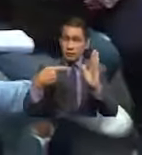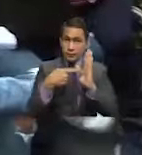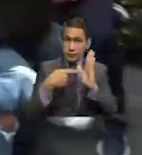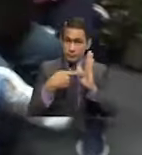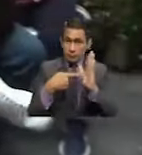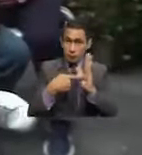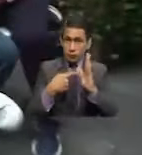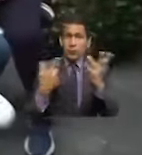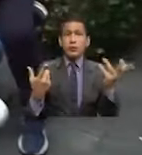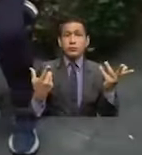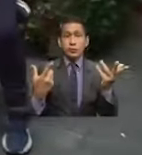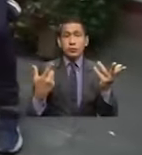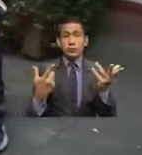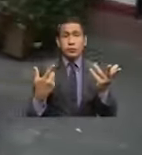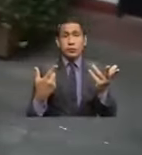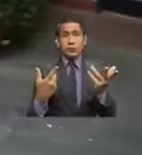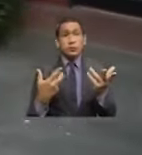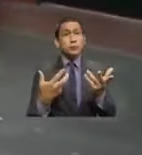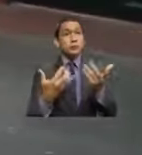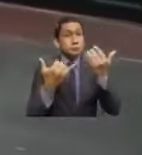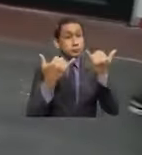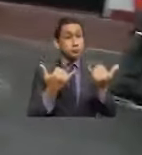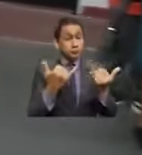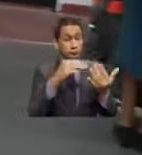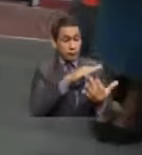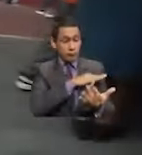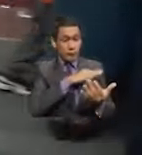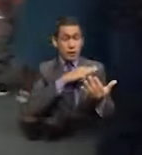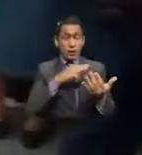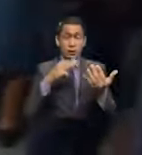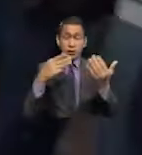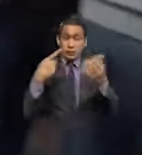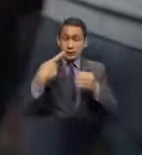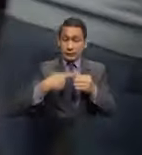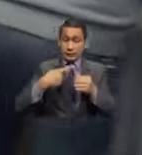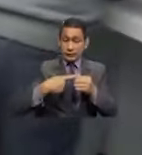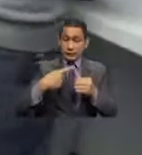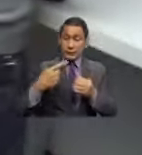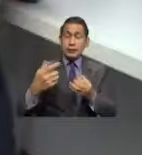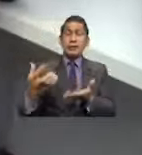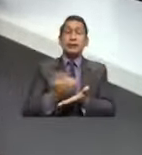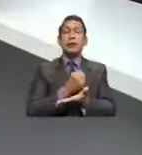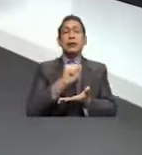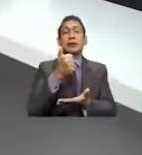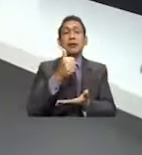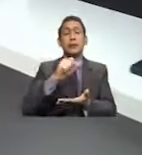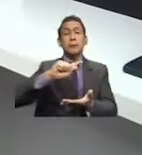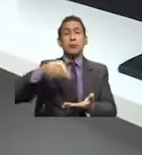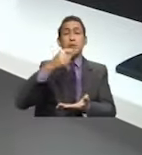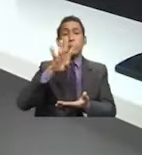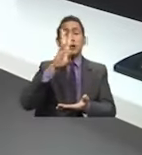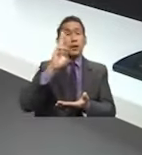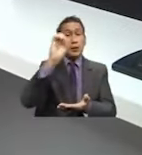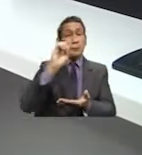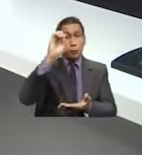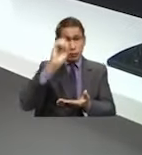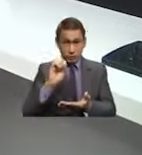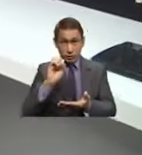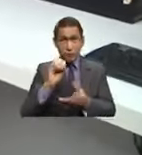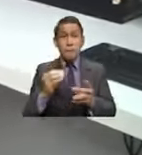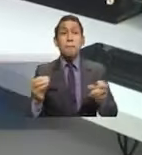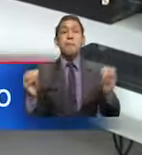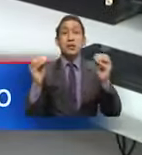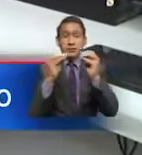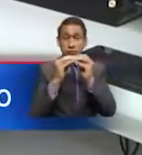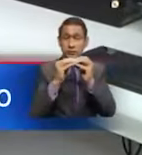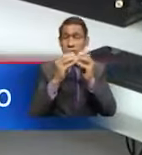incremento en la recaudación por parte del municipio de Quito de aproximadamente el 10.46% y esto sin duda significa que,